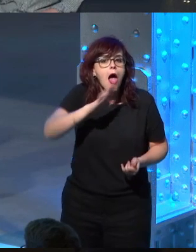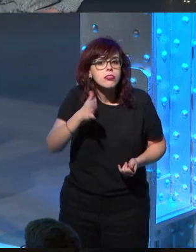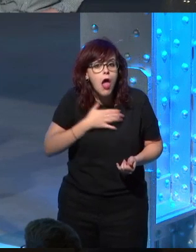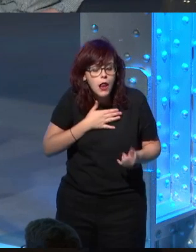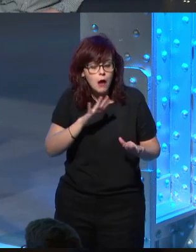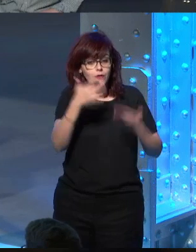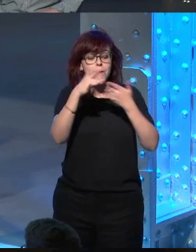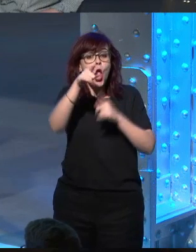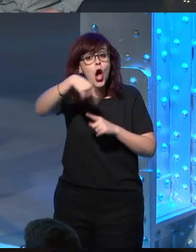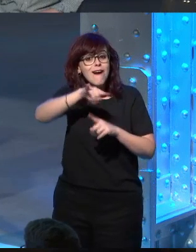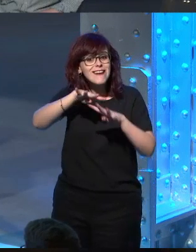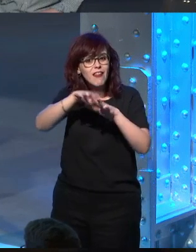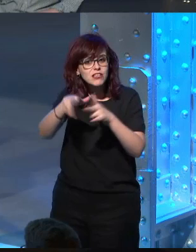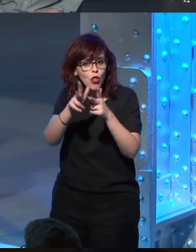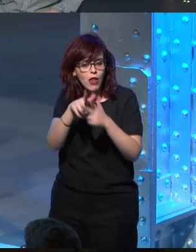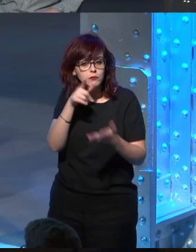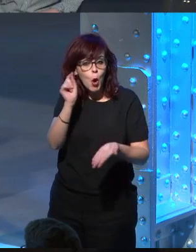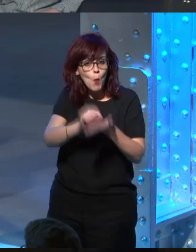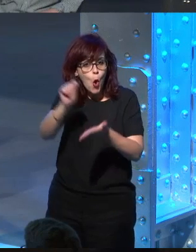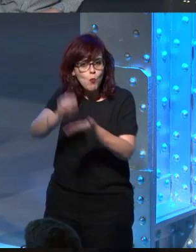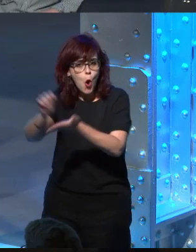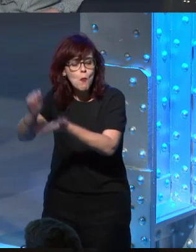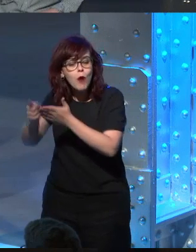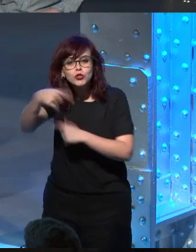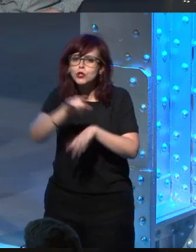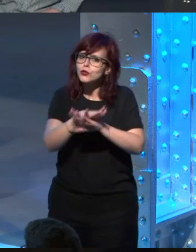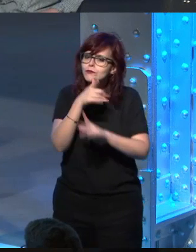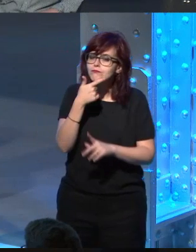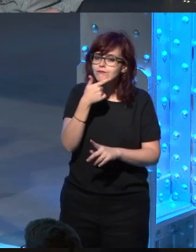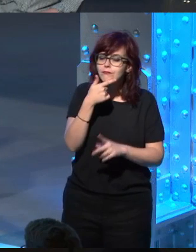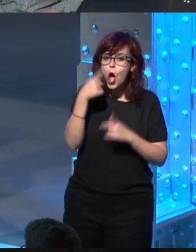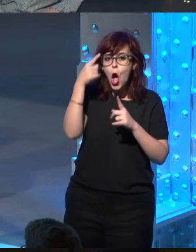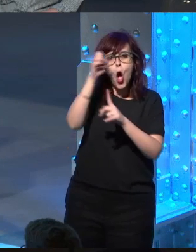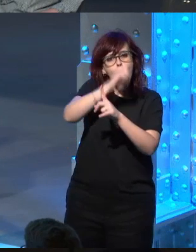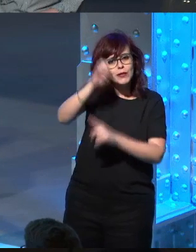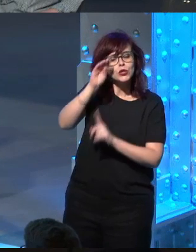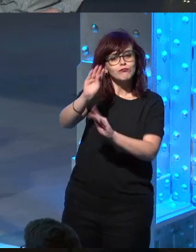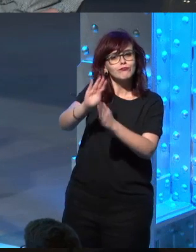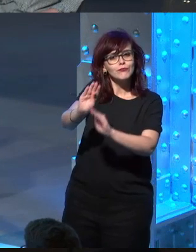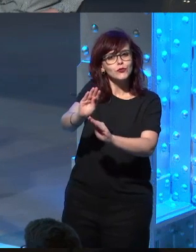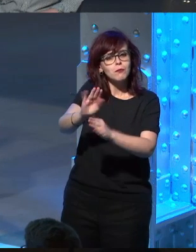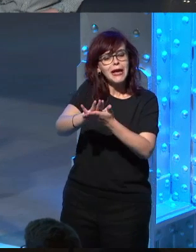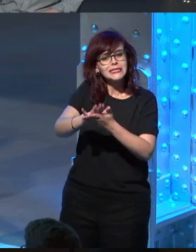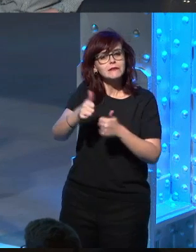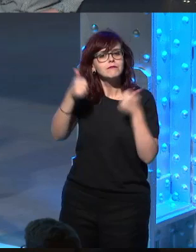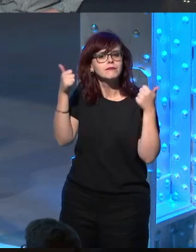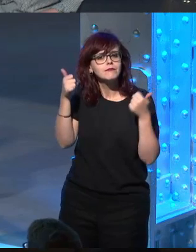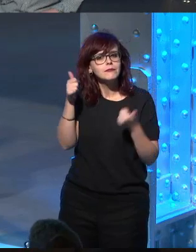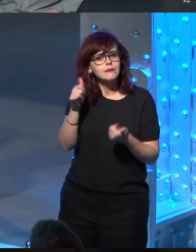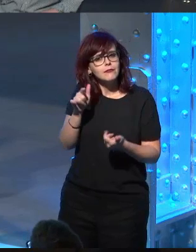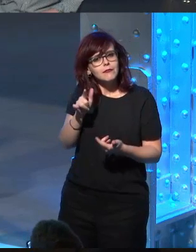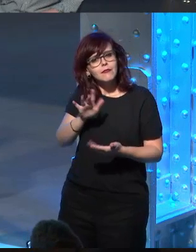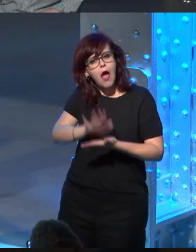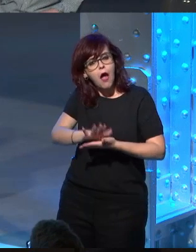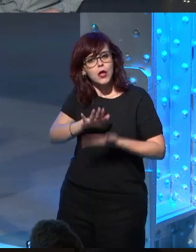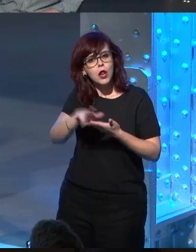que utilizáis las redes sociales que tienen más inmediatez, apostáis precisamente por hacer el análisis reposado, ¿no? Claro, y ahí, es decir,